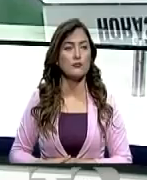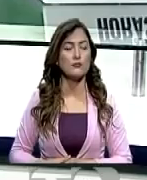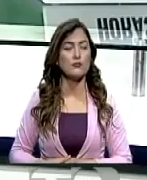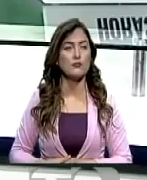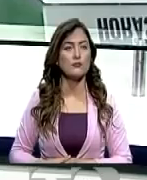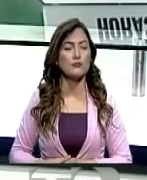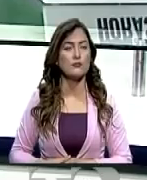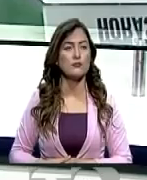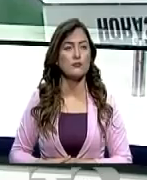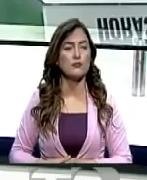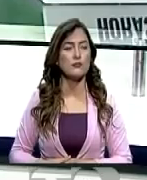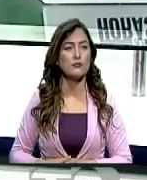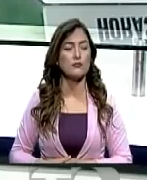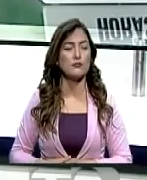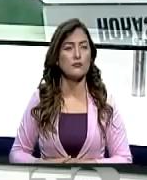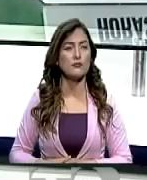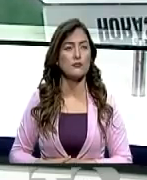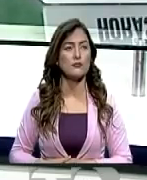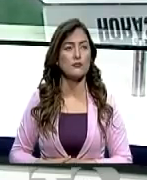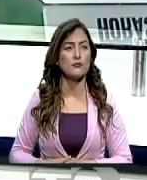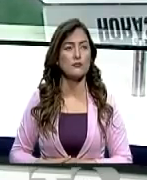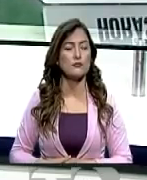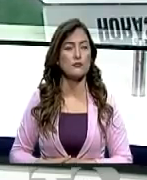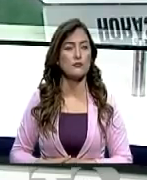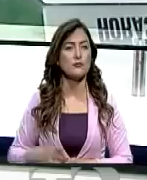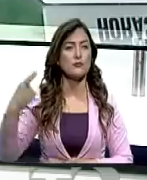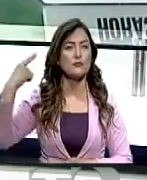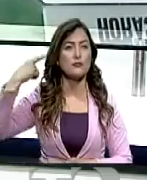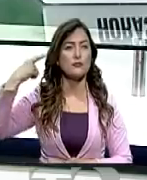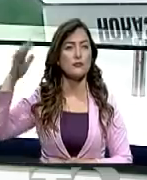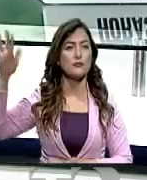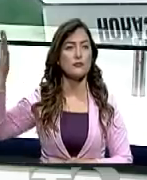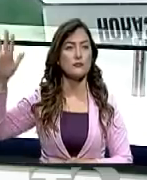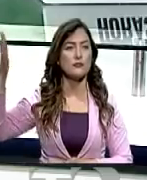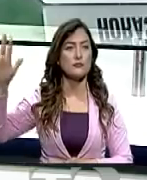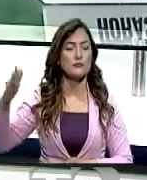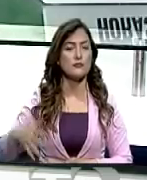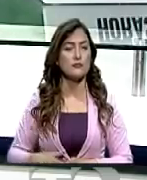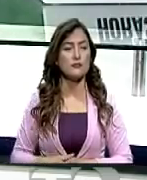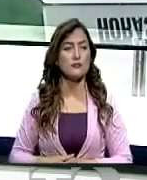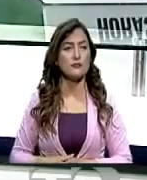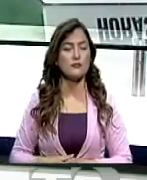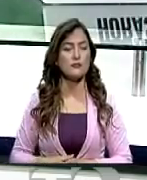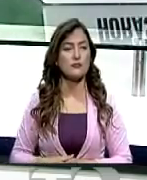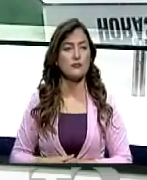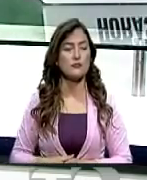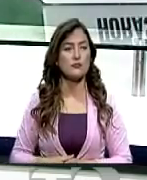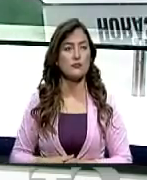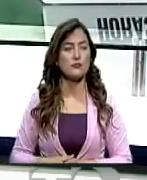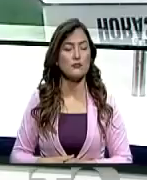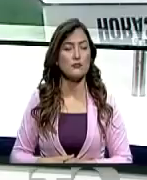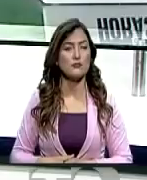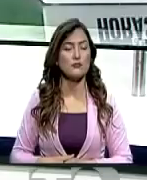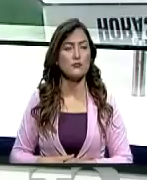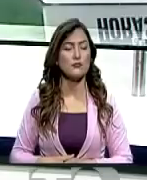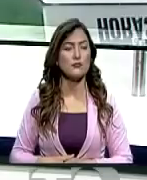los sectores. Que no hayan pretextos, por favor. Y también no se olviden de seguirse cuidando, si bien estos días hemos dado a conocer buenas noticias que